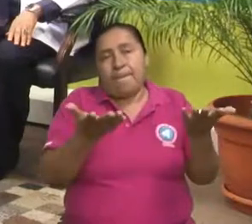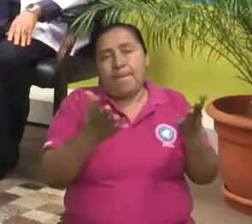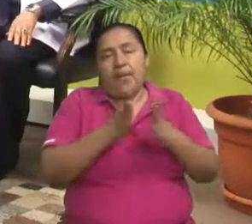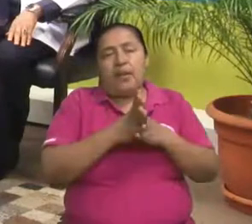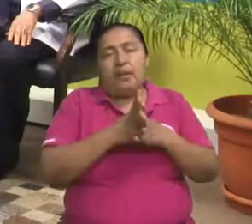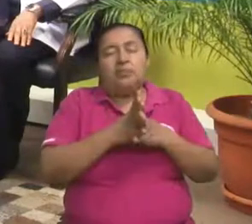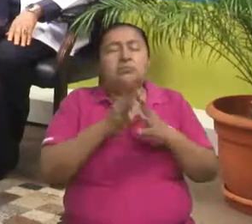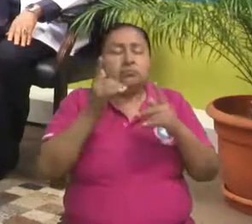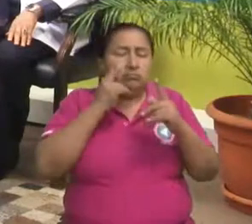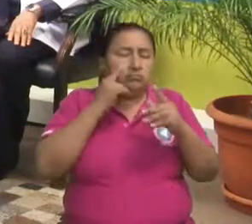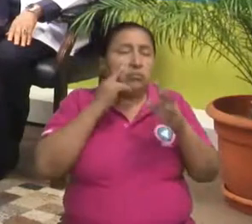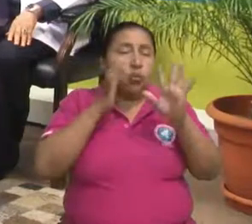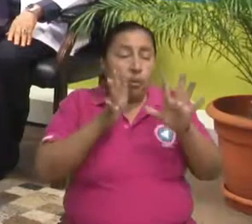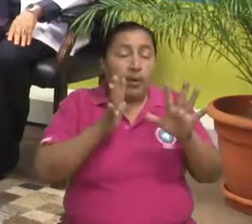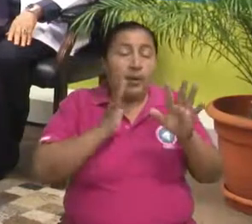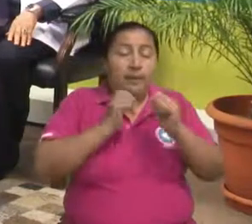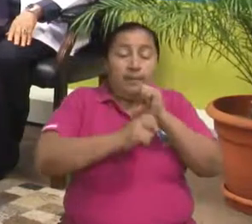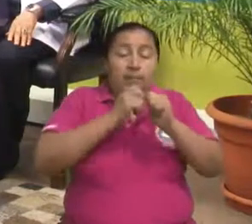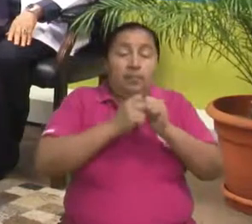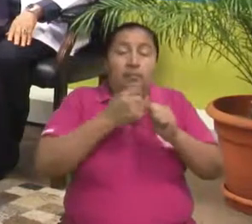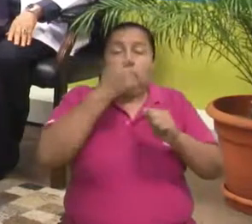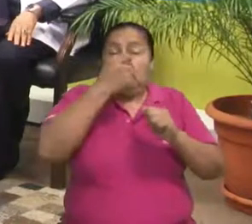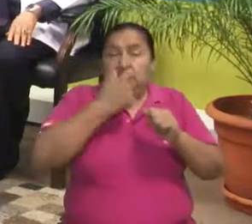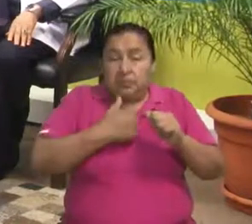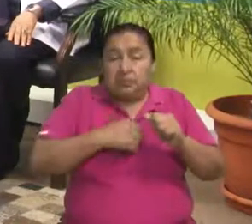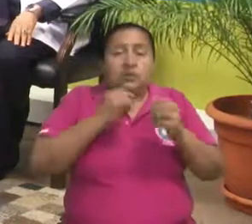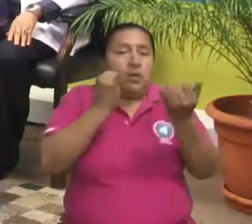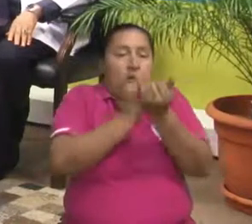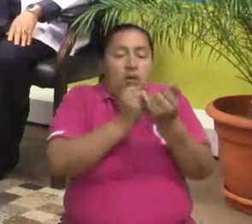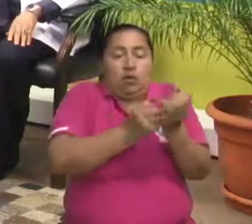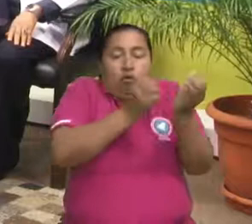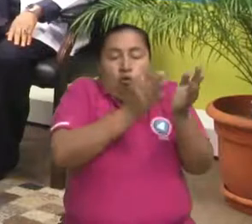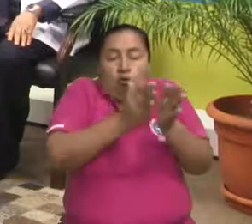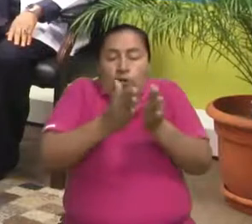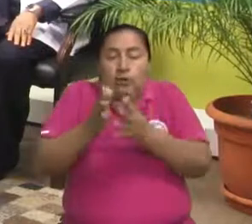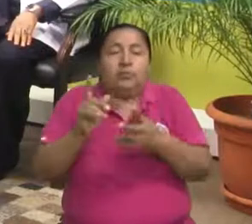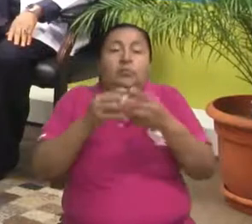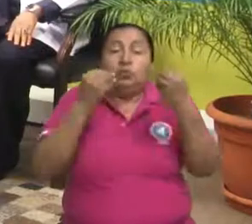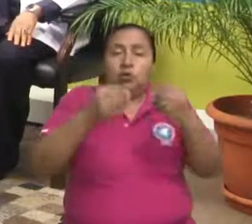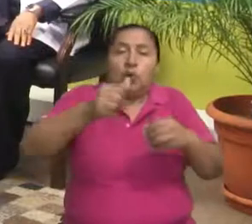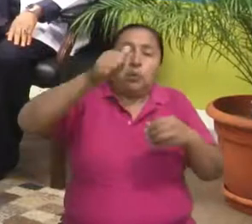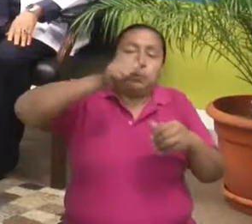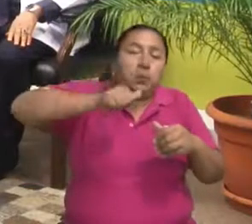Tratar el problema respiratorio a como tiene que ser, bastante líquido,